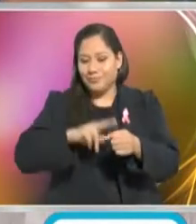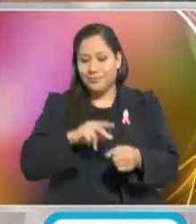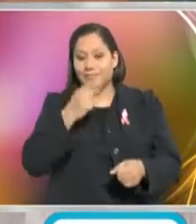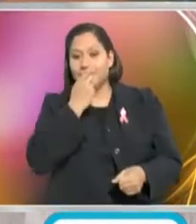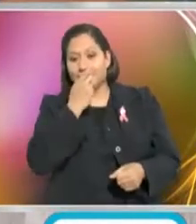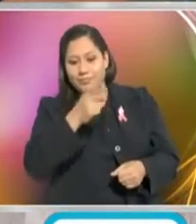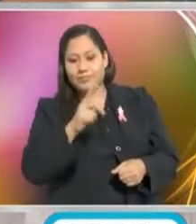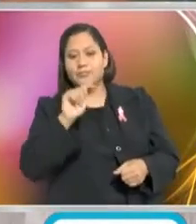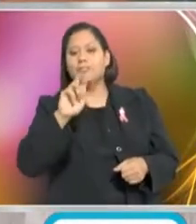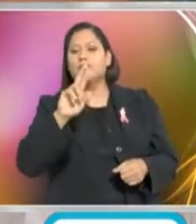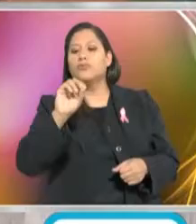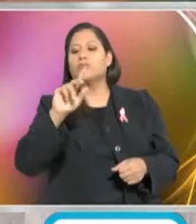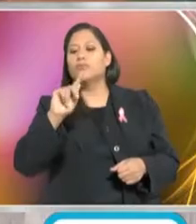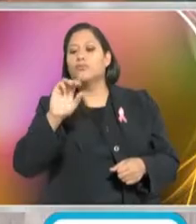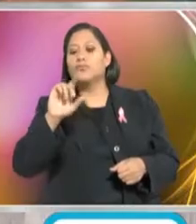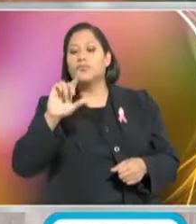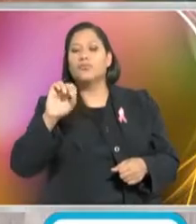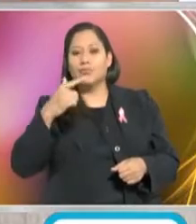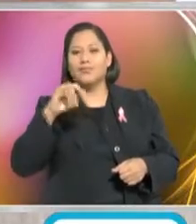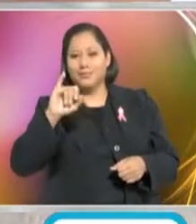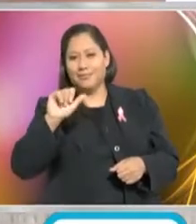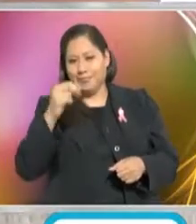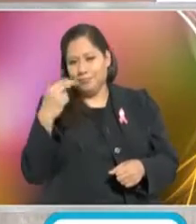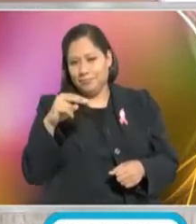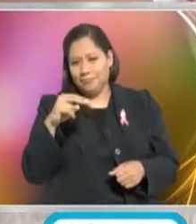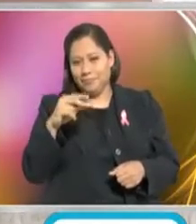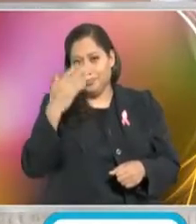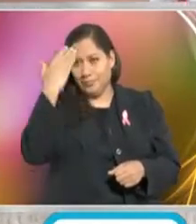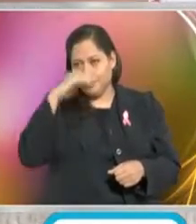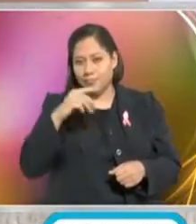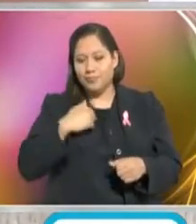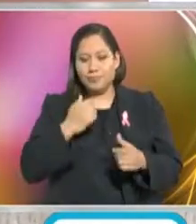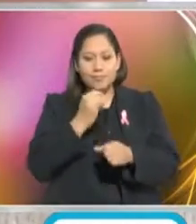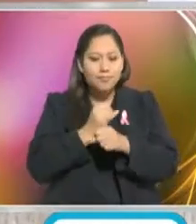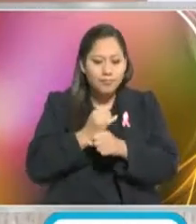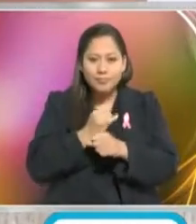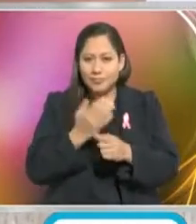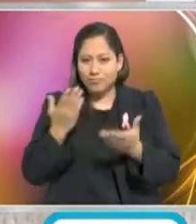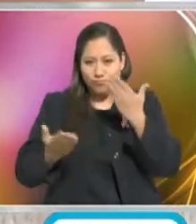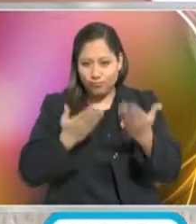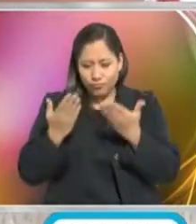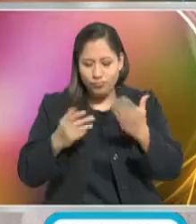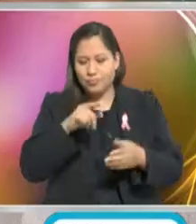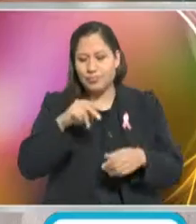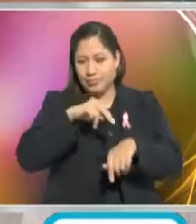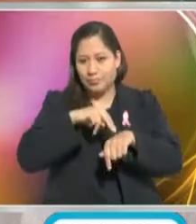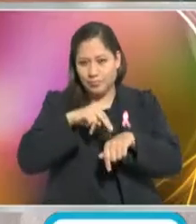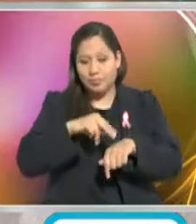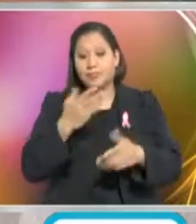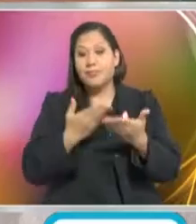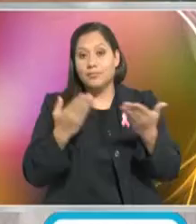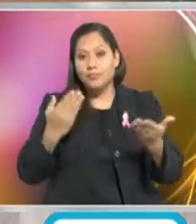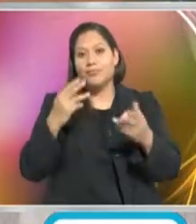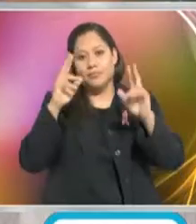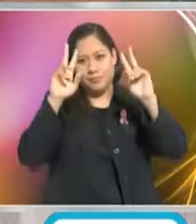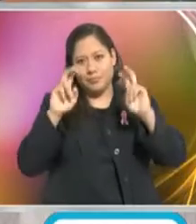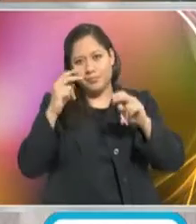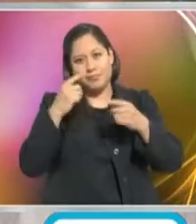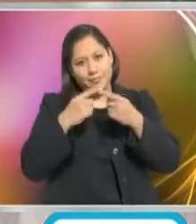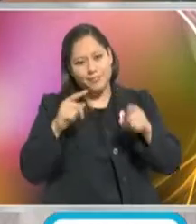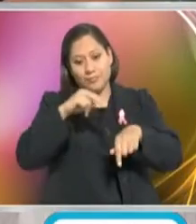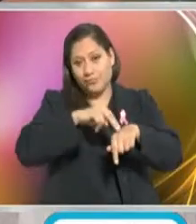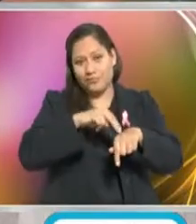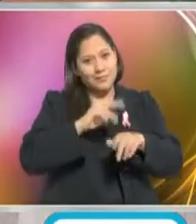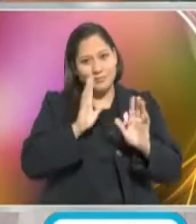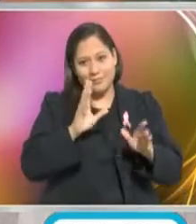llaman trofología. Entonces, si saben, yo estudié algo de naturismo y bueno, ahora se le llama trofología. Y como está muy de moda